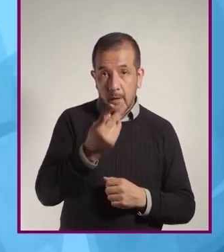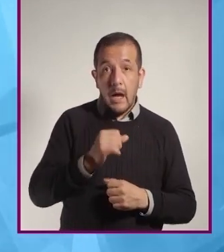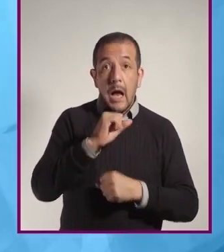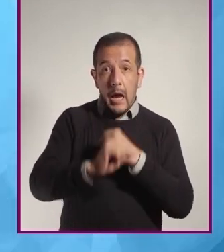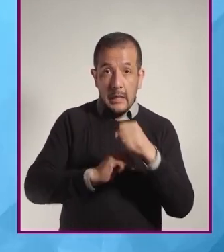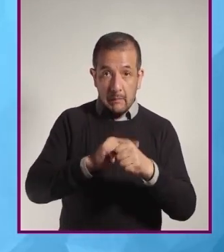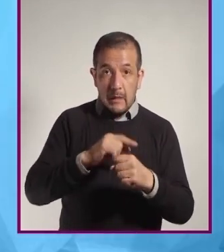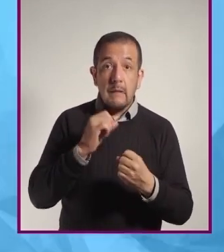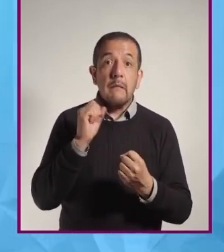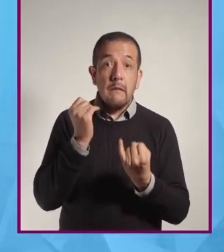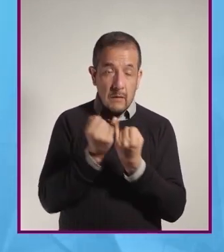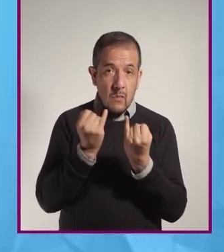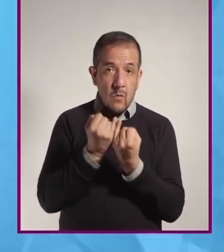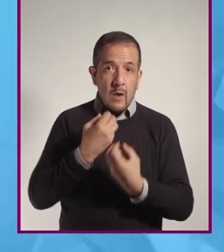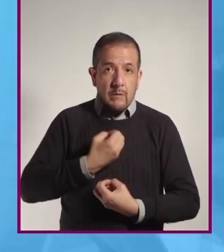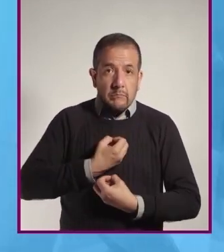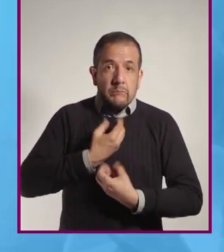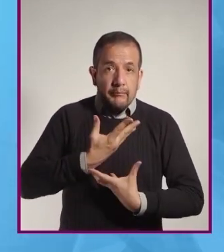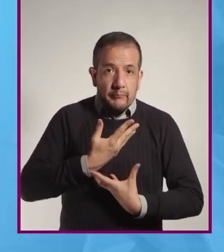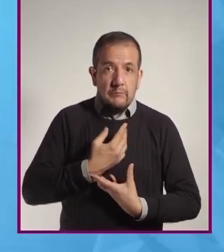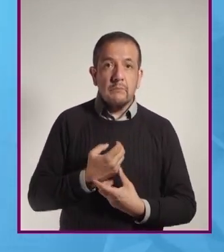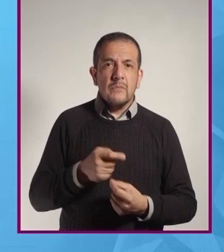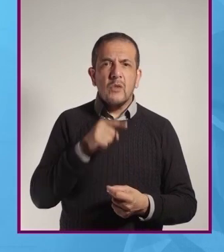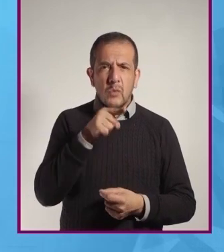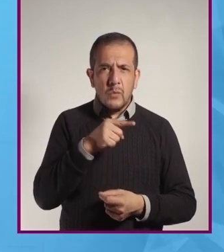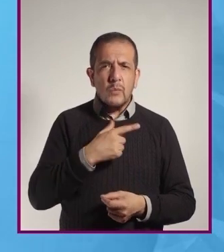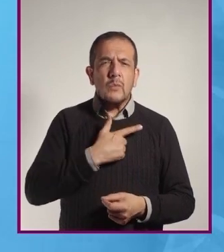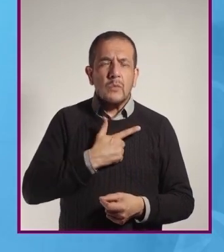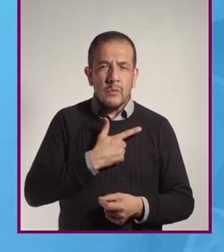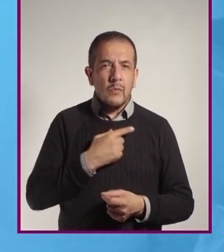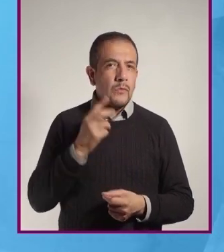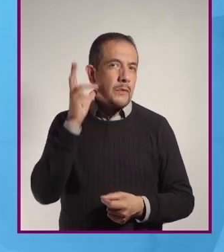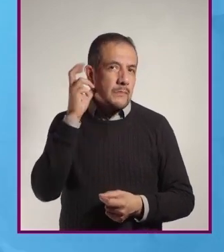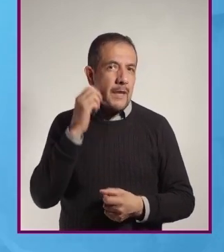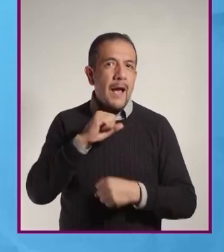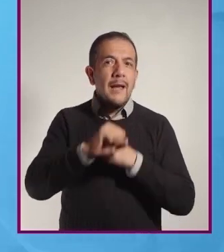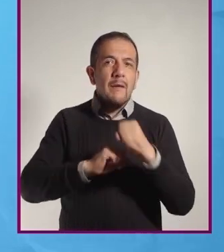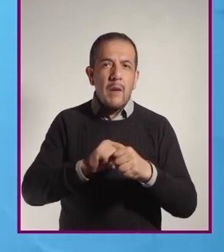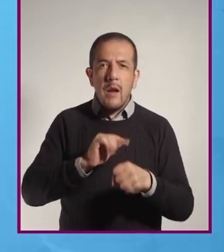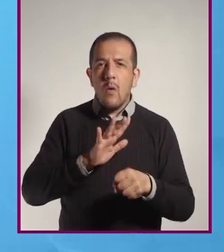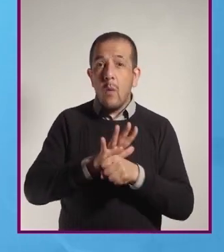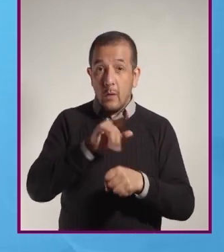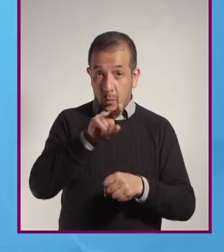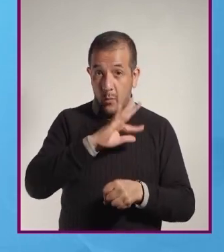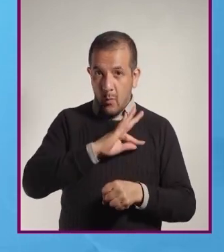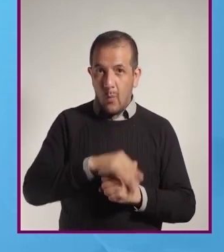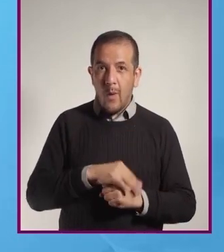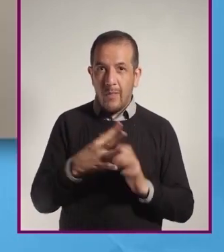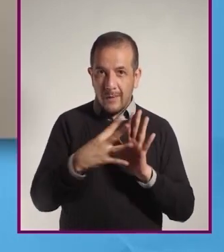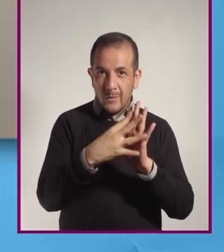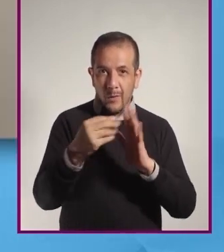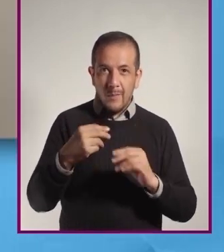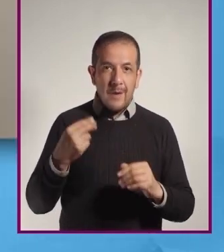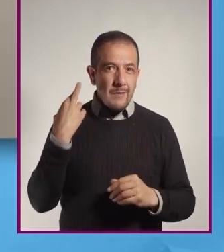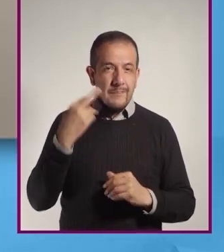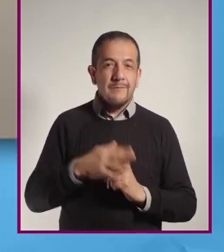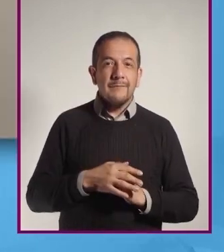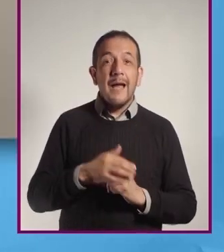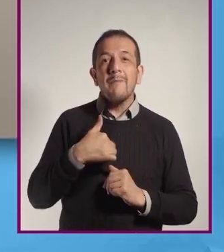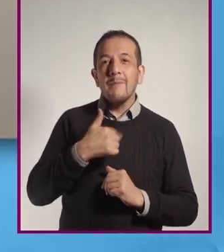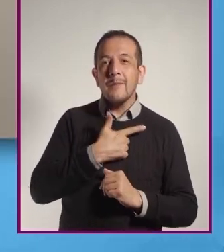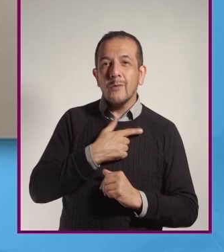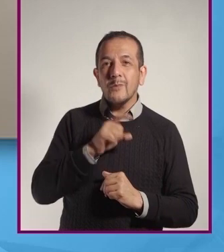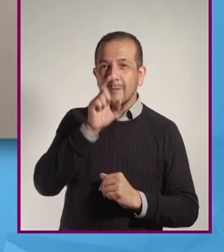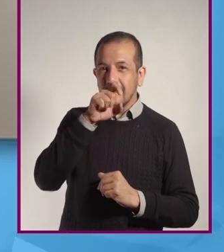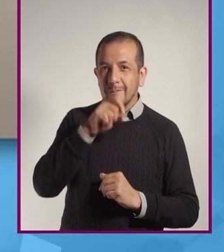animales también se expresan con sonidos. ¿Qué sonido animal es tu favorito? ¿Podrías imitarlo? El sonido de un